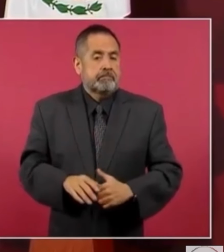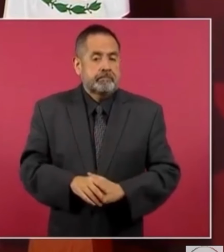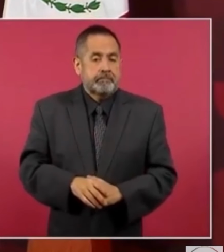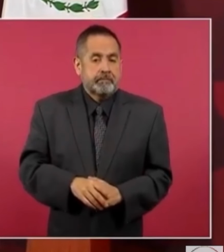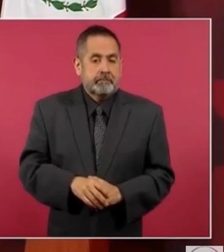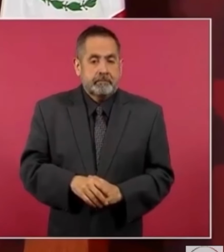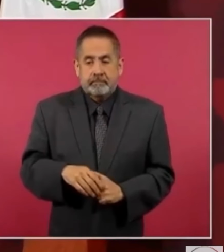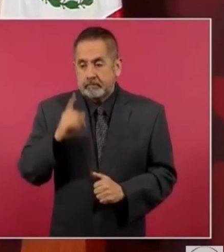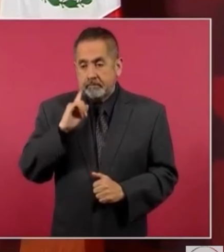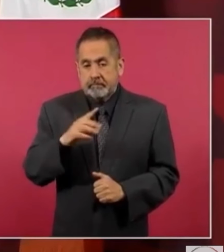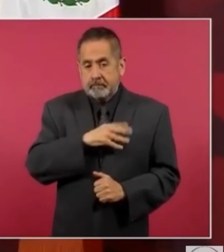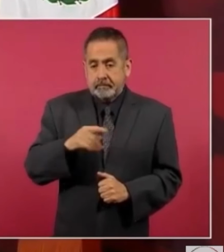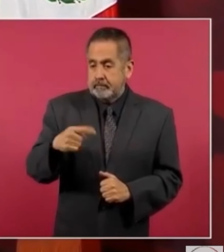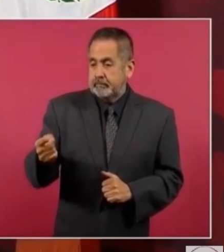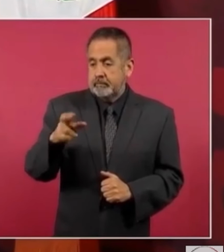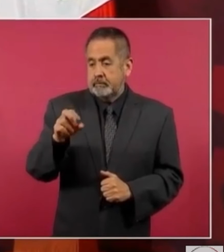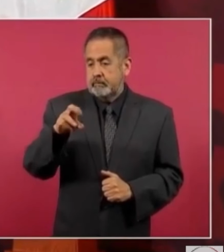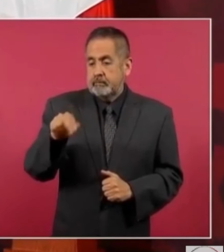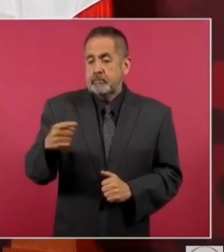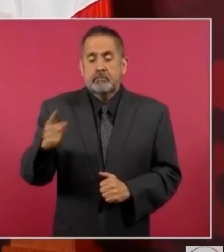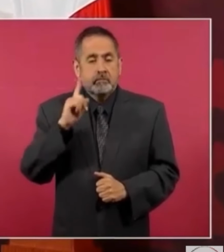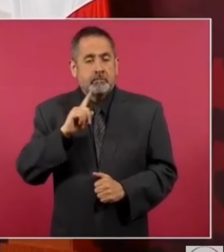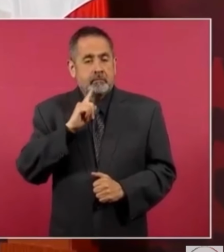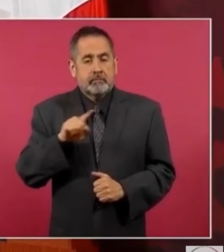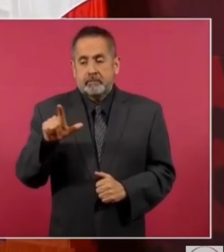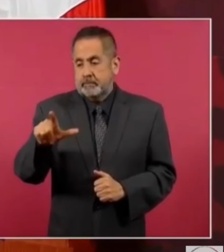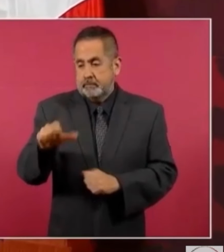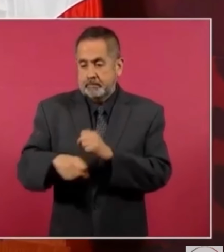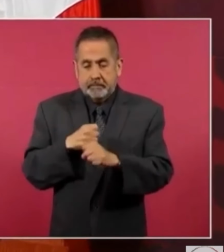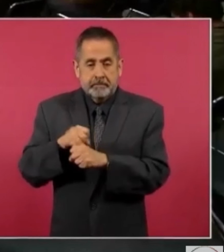y la hija de Romero Rubio 17, Carmelita.